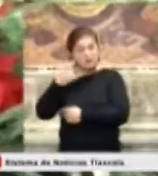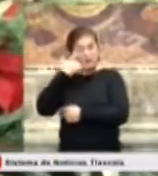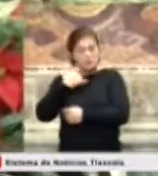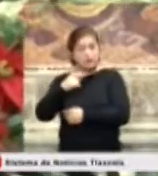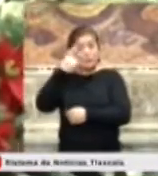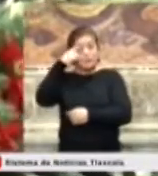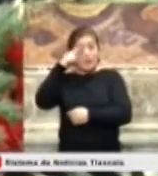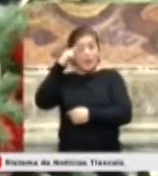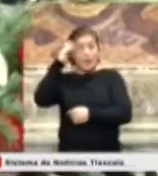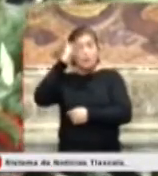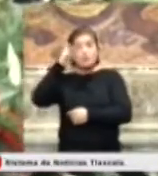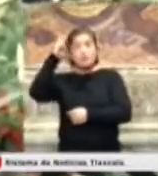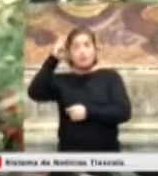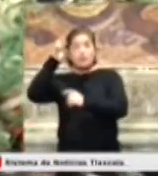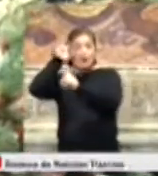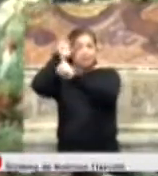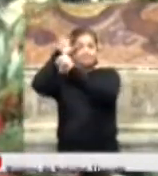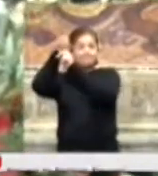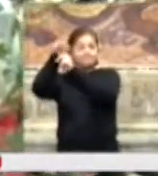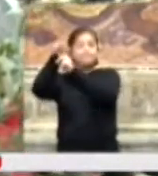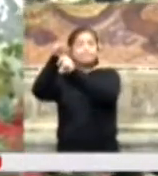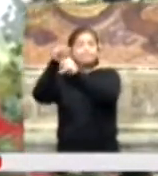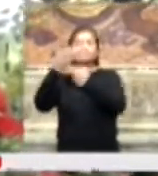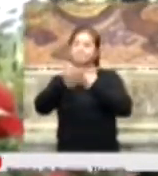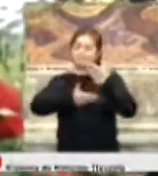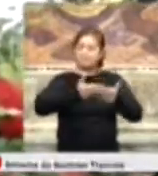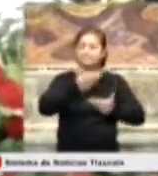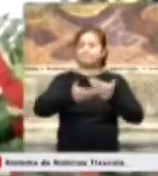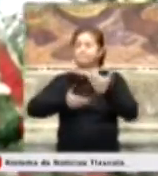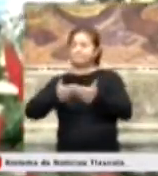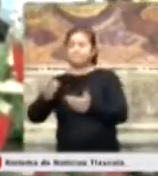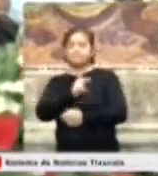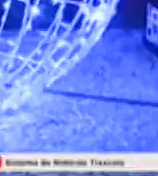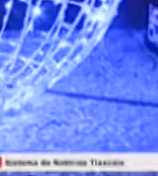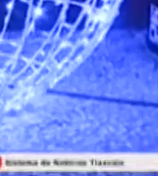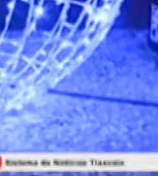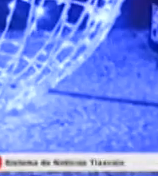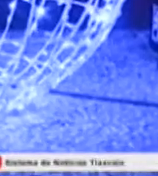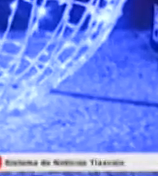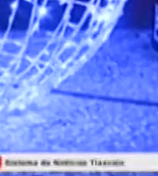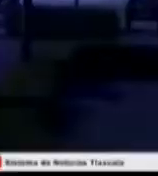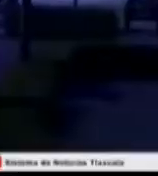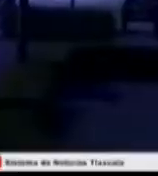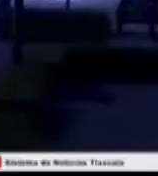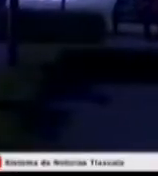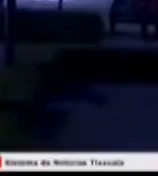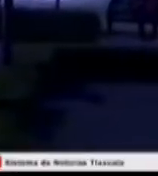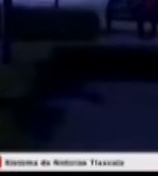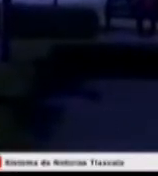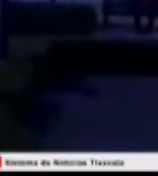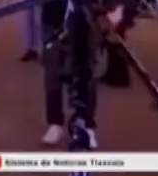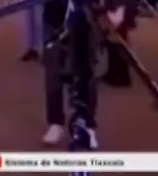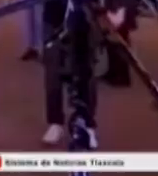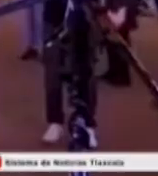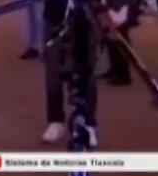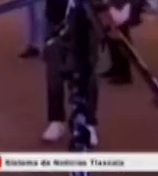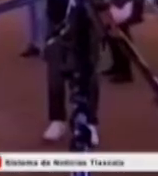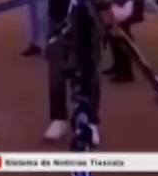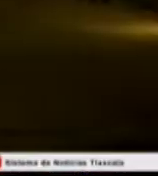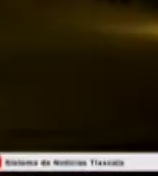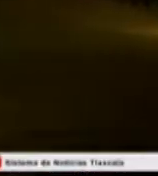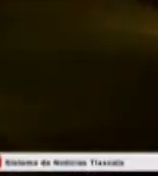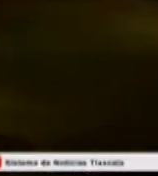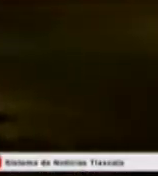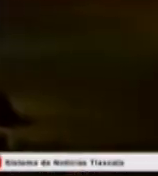permanencia del semáforo epidemiológico color verde, la gobernadora agregó que gracias a ello fue posible la realización de la primera villa